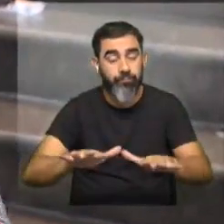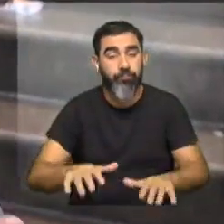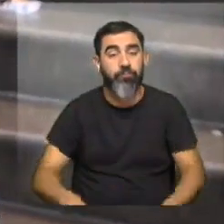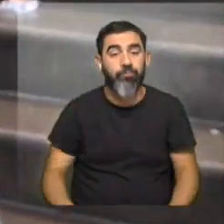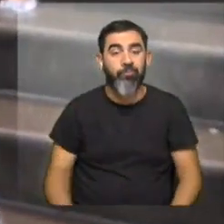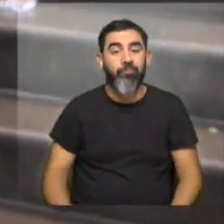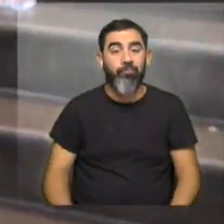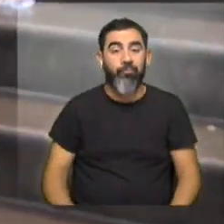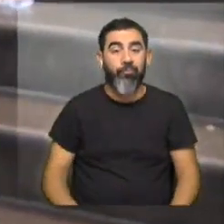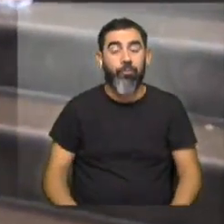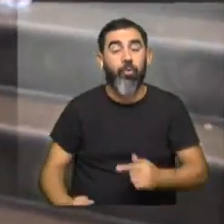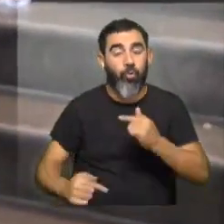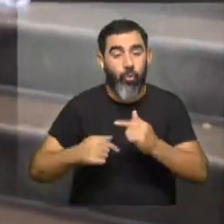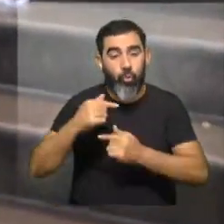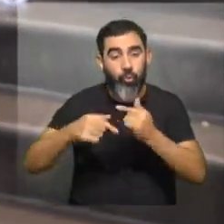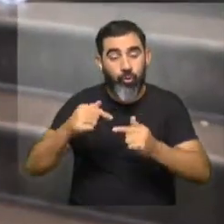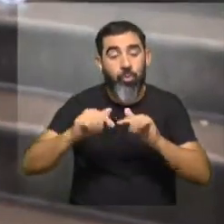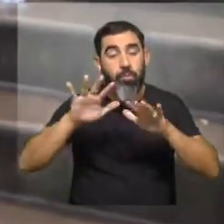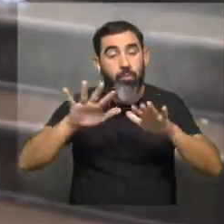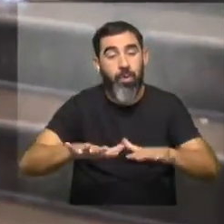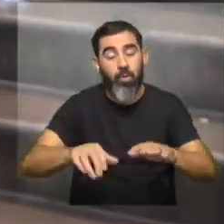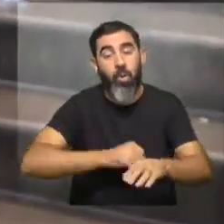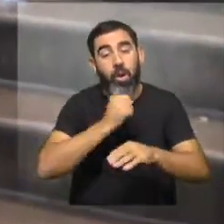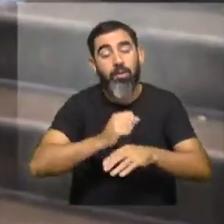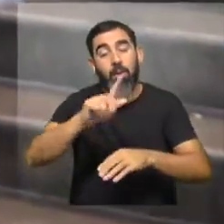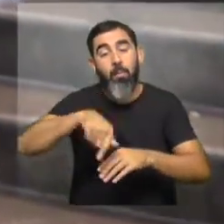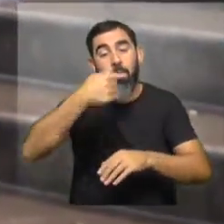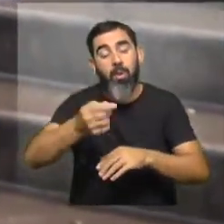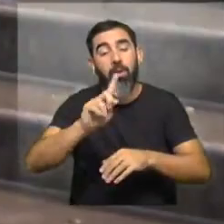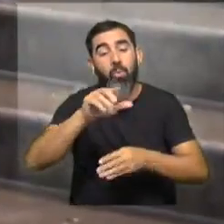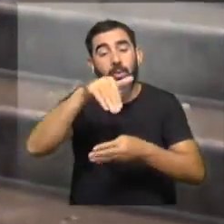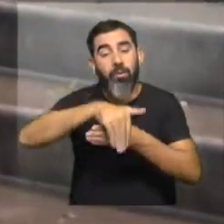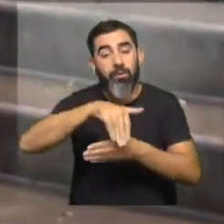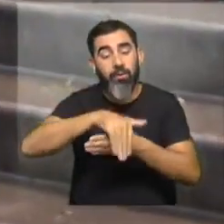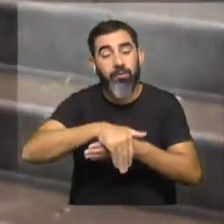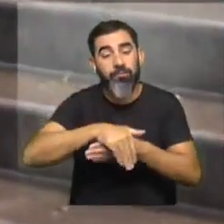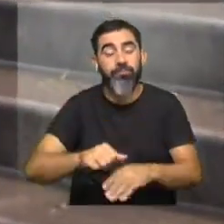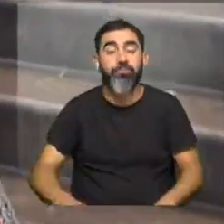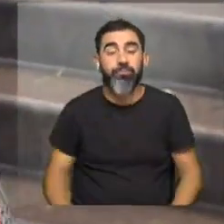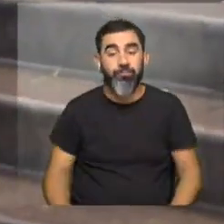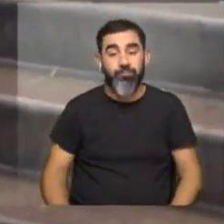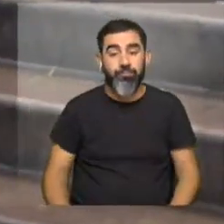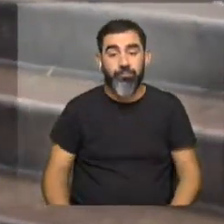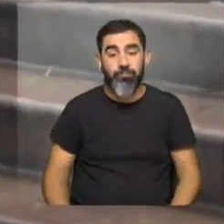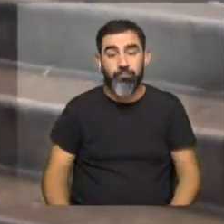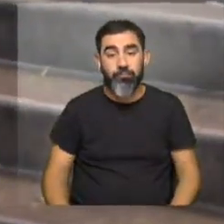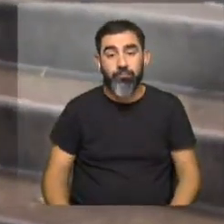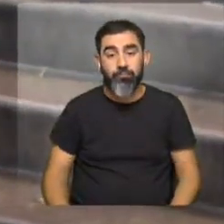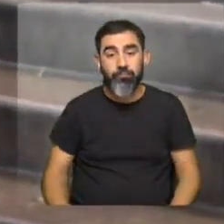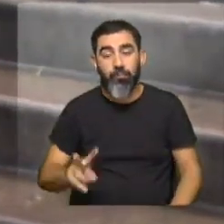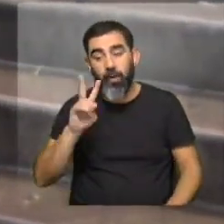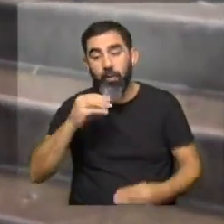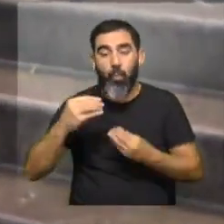se decide continuar la medida de paro hasta mañana a las 13 horas, en función de ir viendo cuáles son